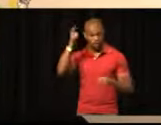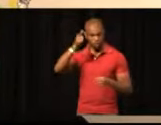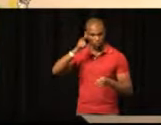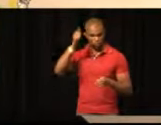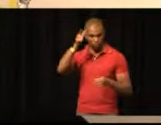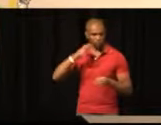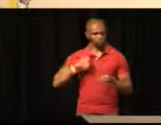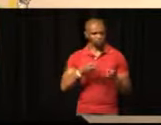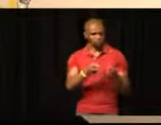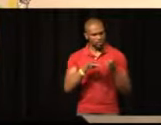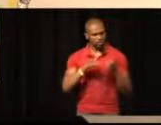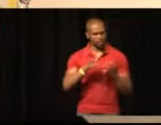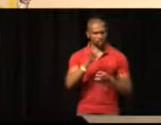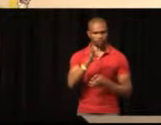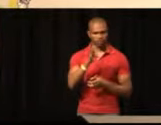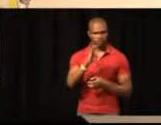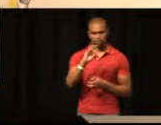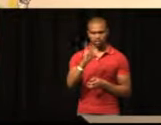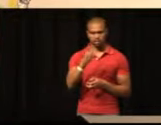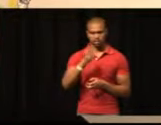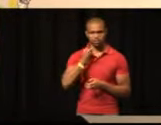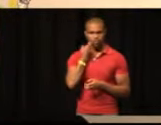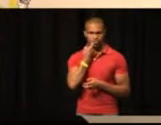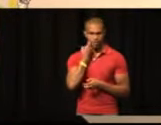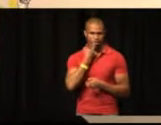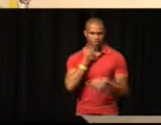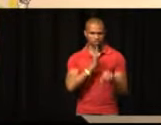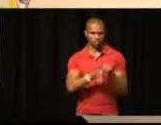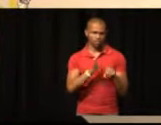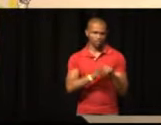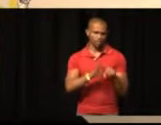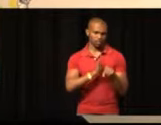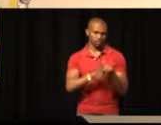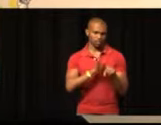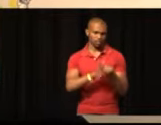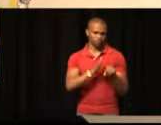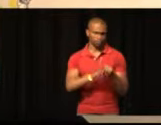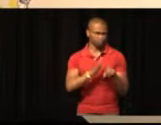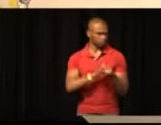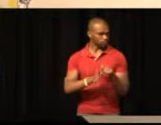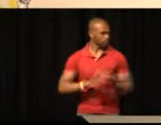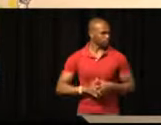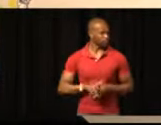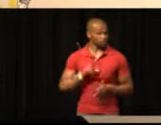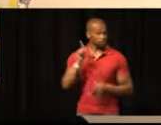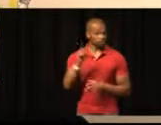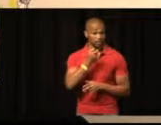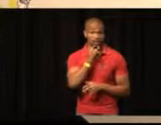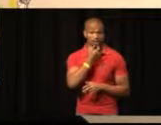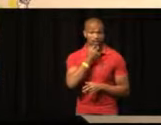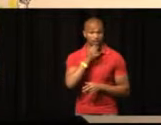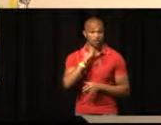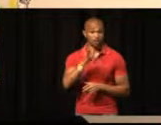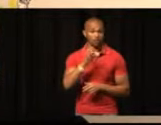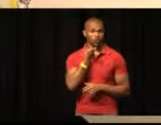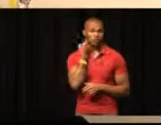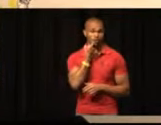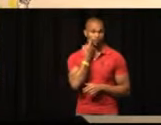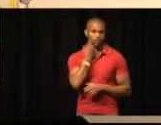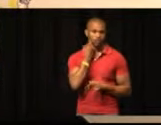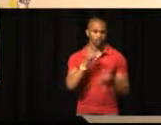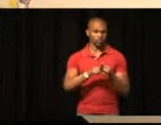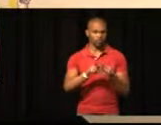en Londres vimos estos, son los fish and chips. Es pescado con papas fritas. En Inglaterra